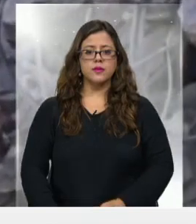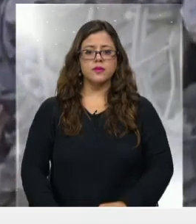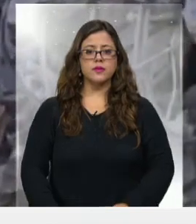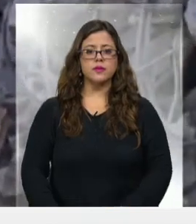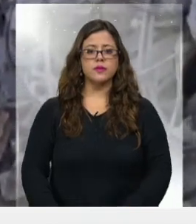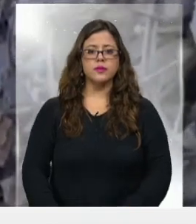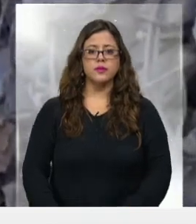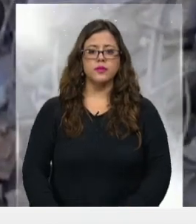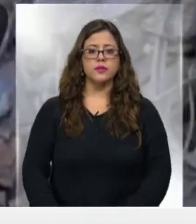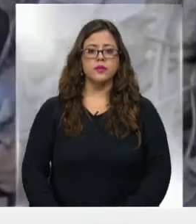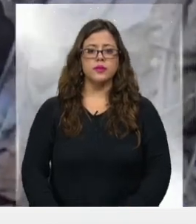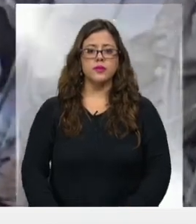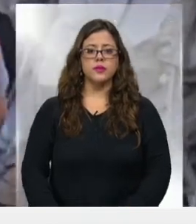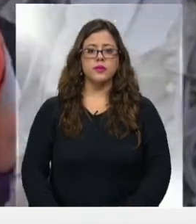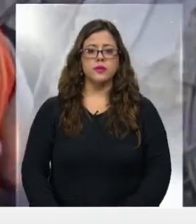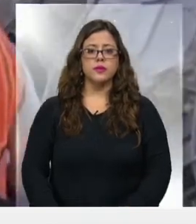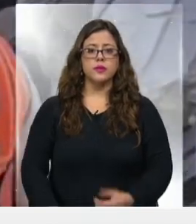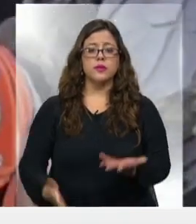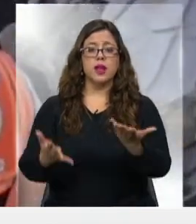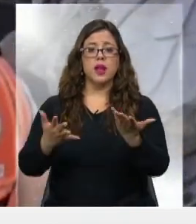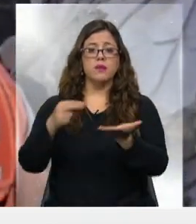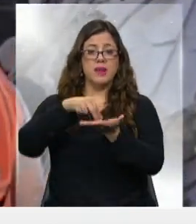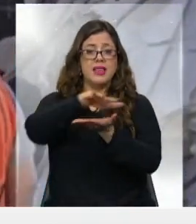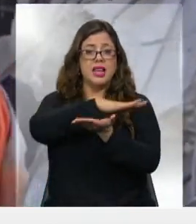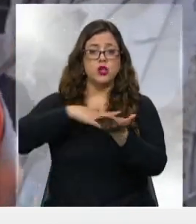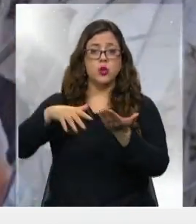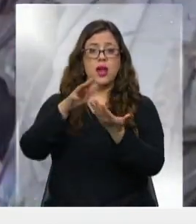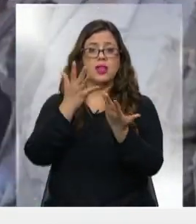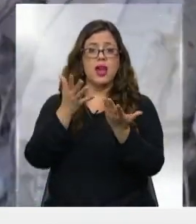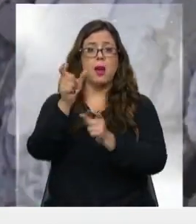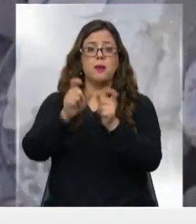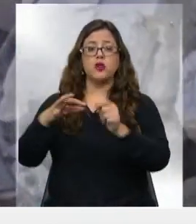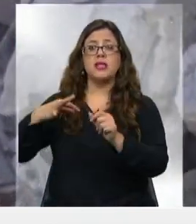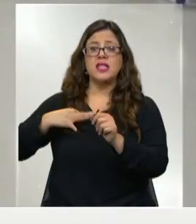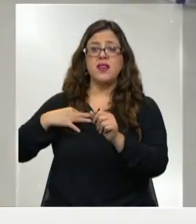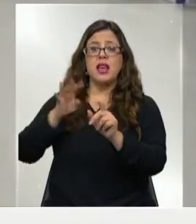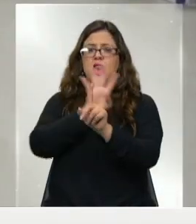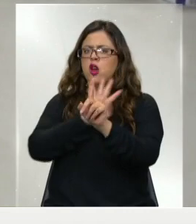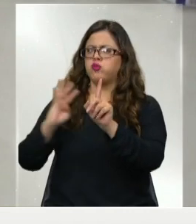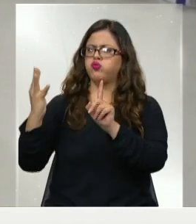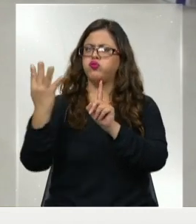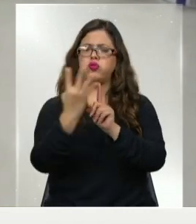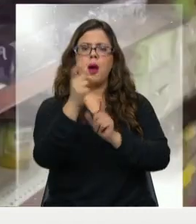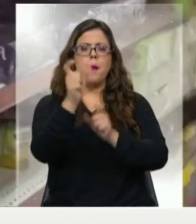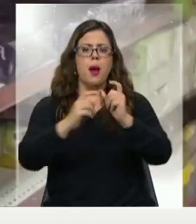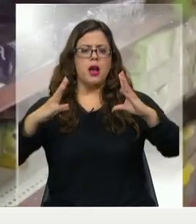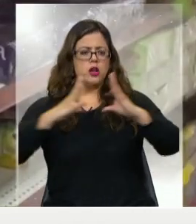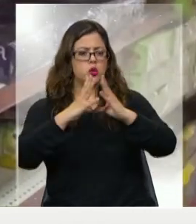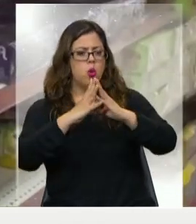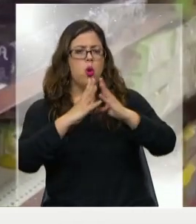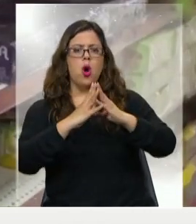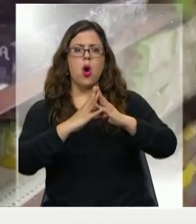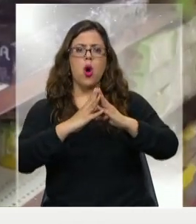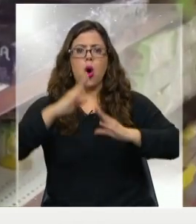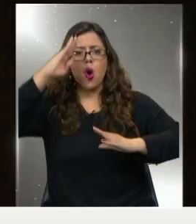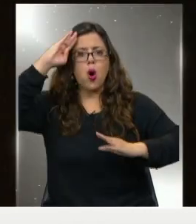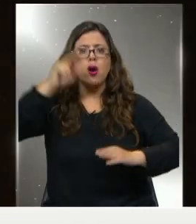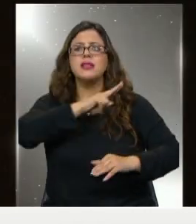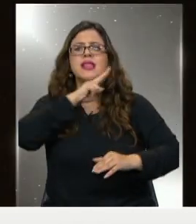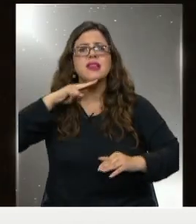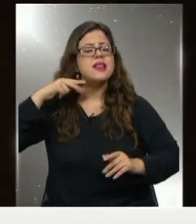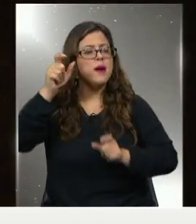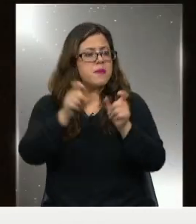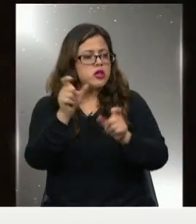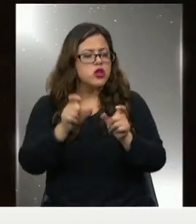En la ciudad, rodeados por soldados de Israel, los civiles viven en la incertidumbre por el desabastecimiento de alimentos, bajo